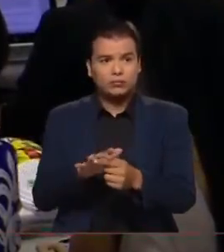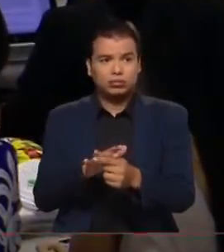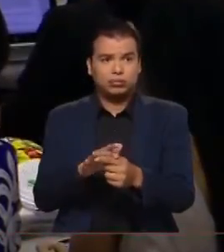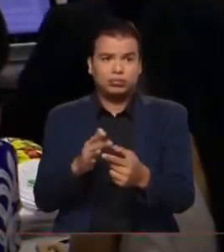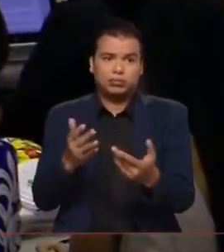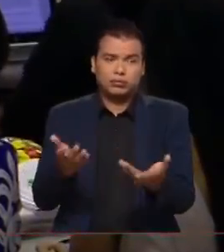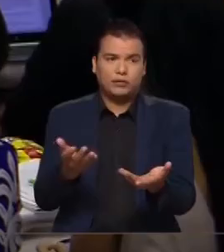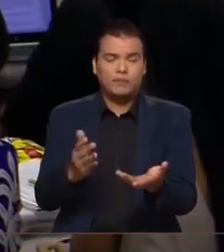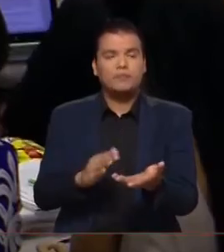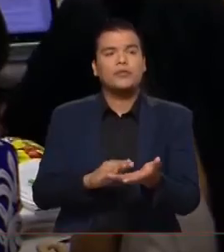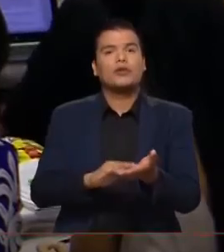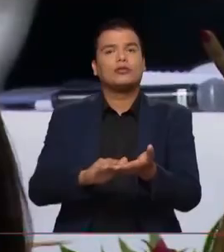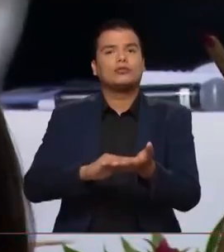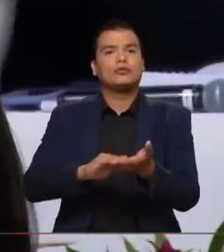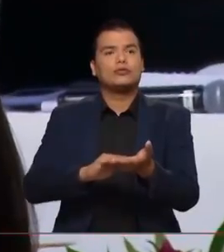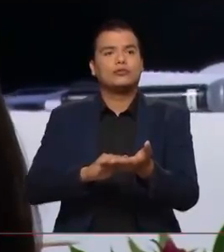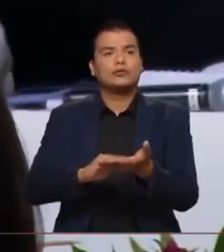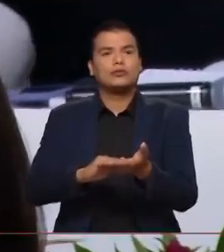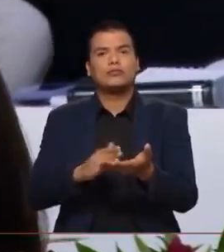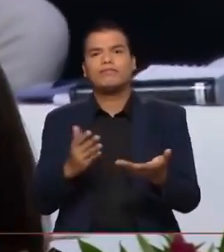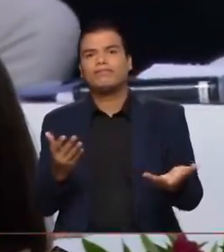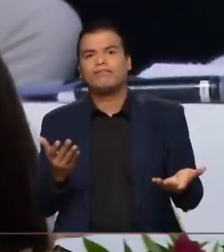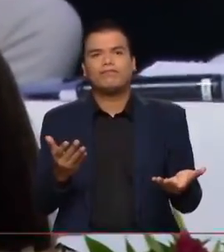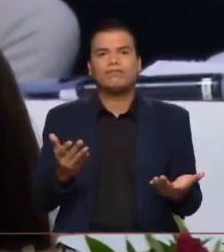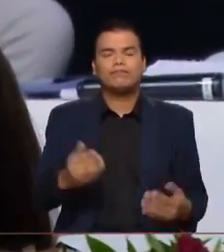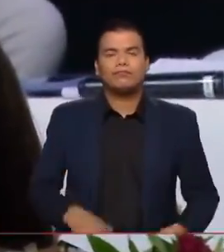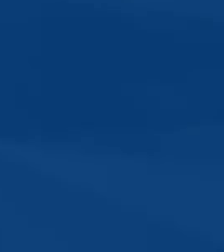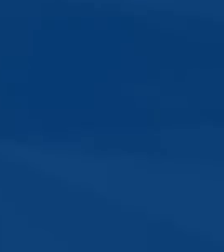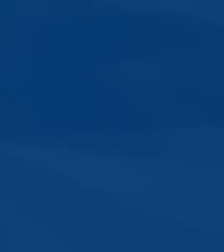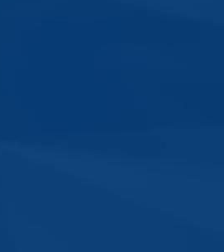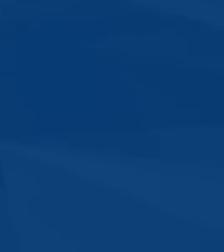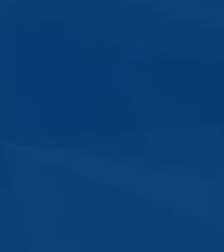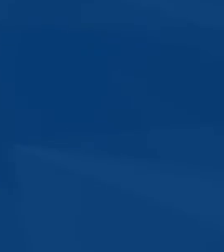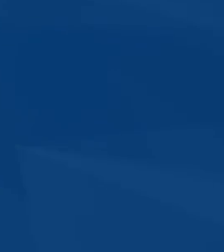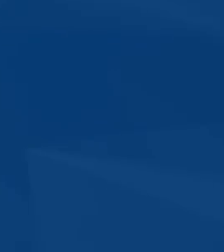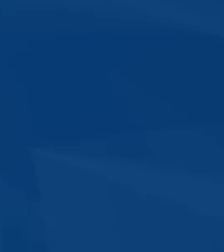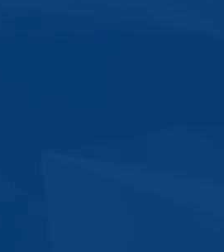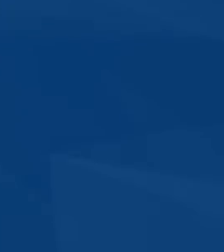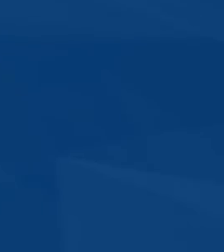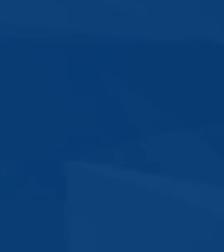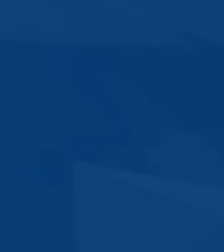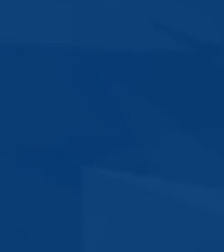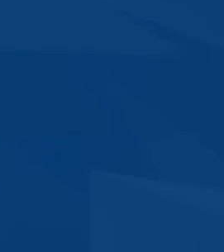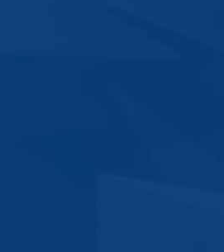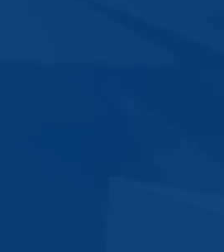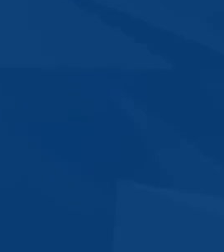factible solución a la carencia de fuentes de empleo formales en el país.